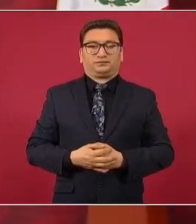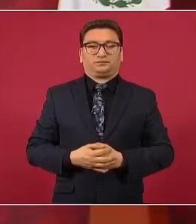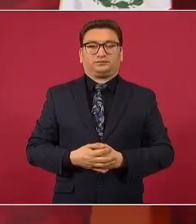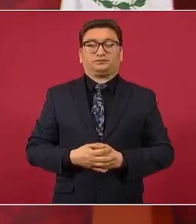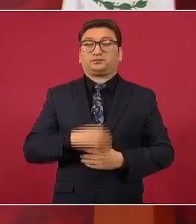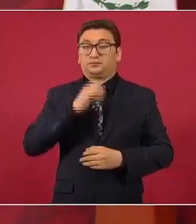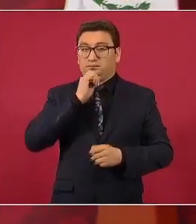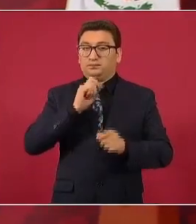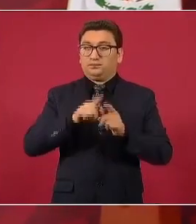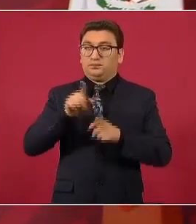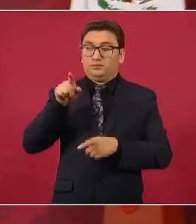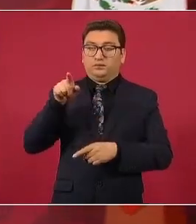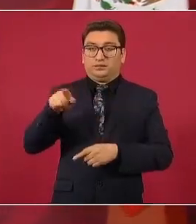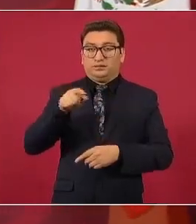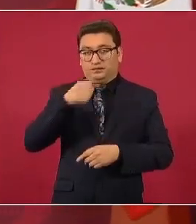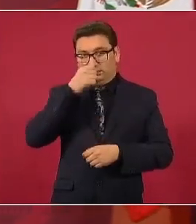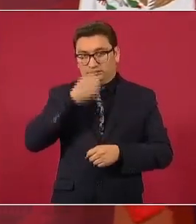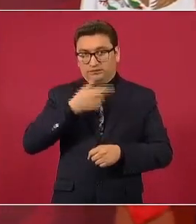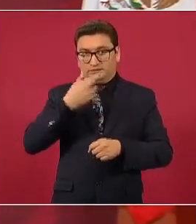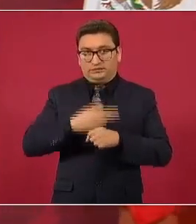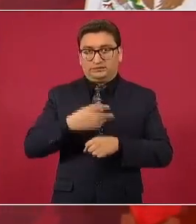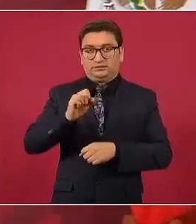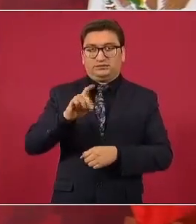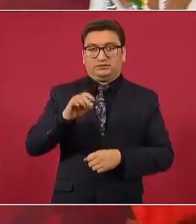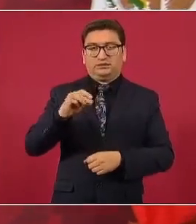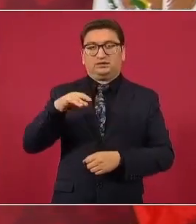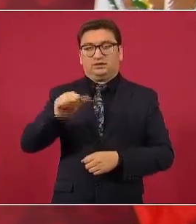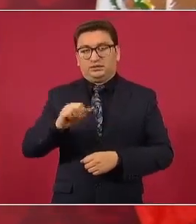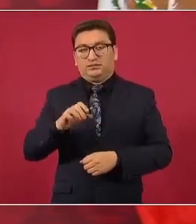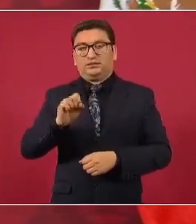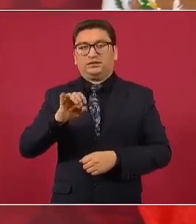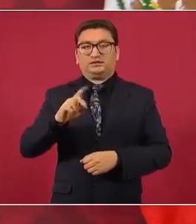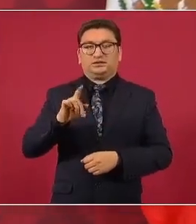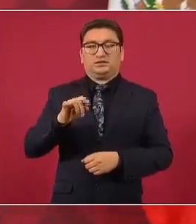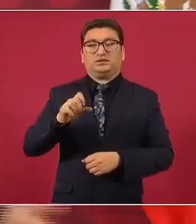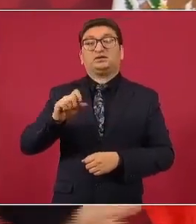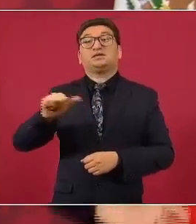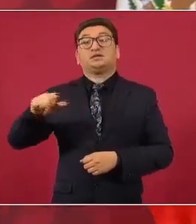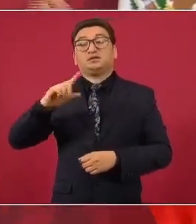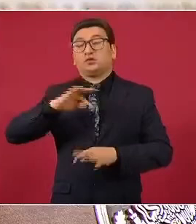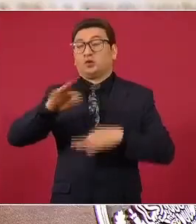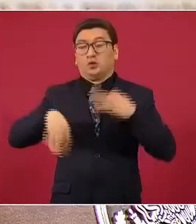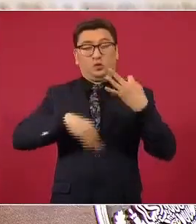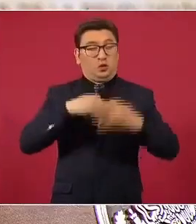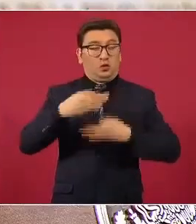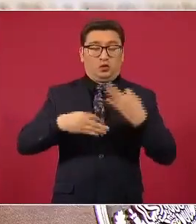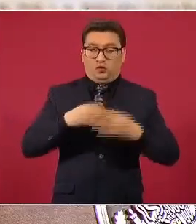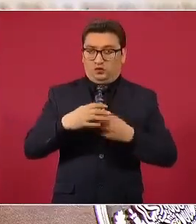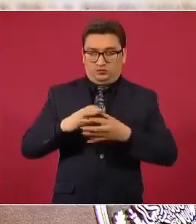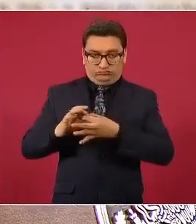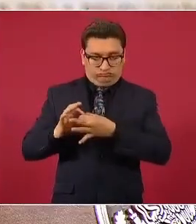la Secretaría de Marina, de la Secretaría de la Defensa, todos,